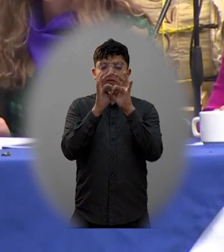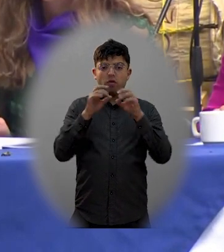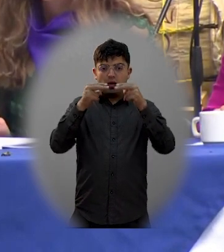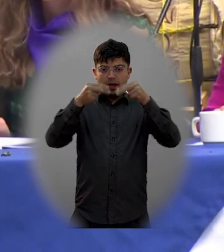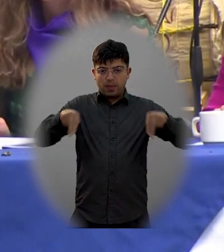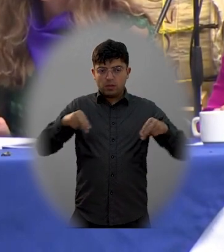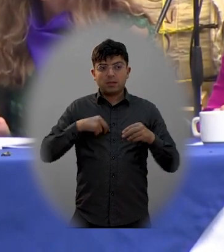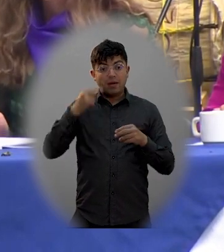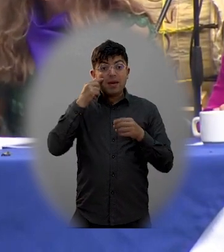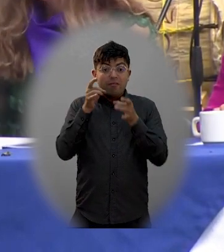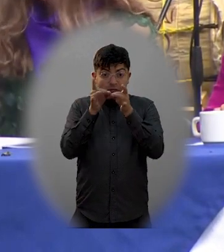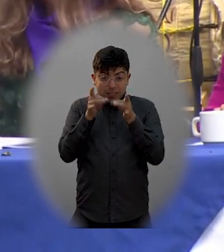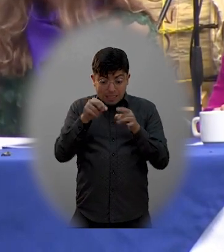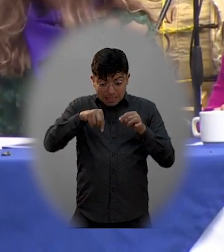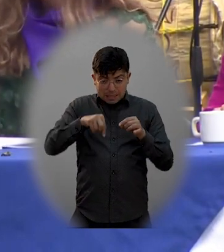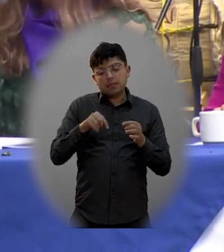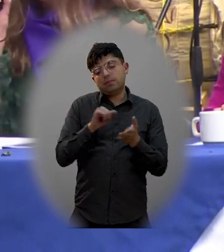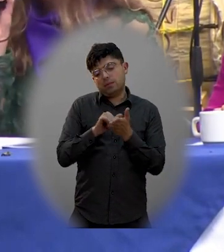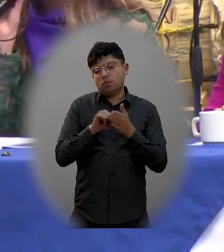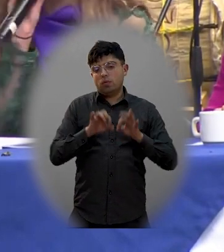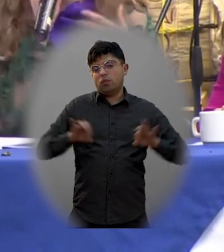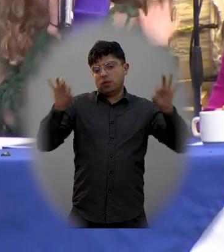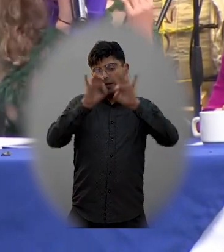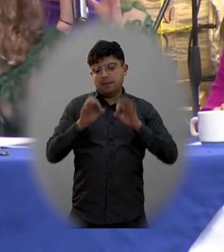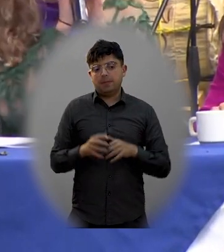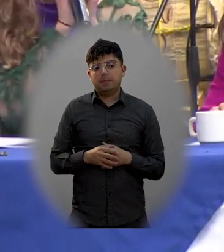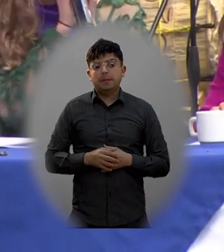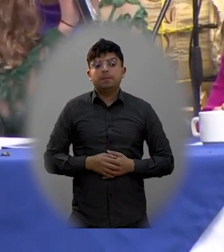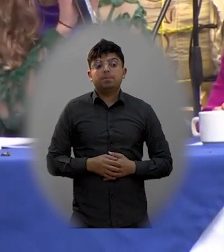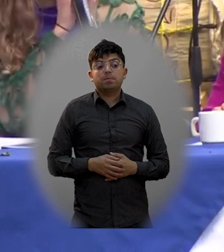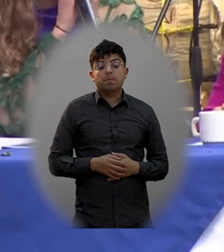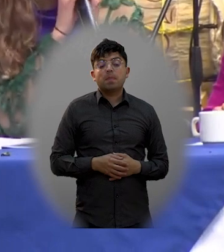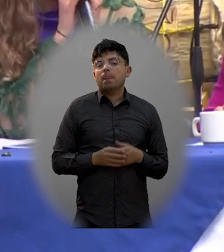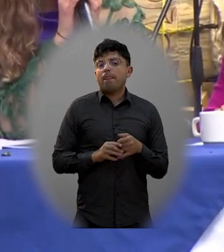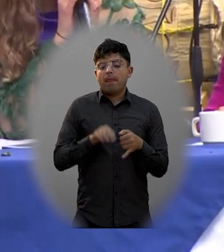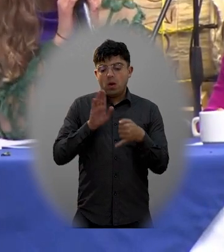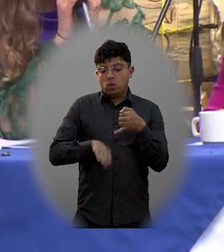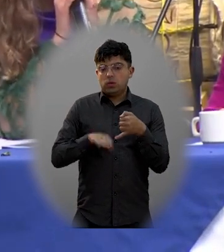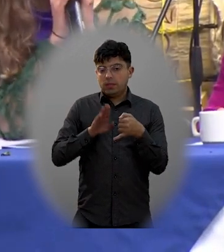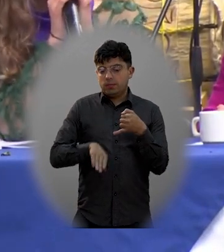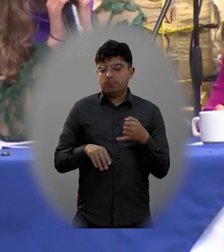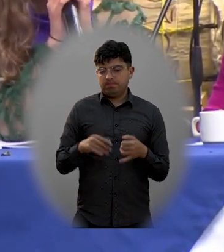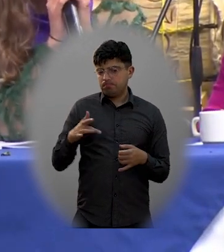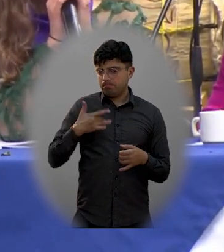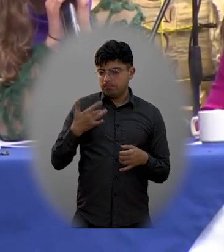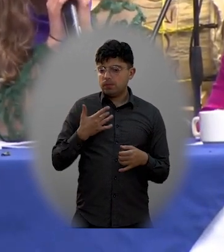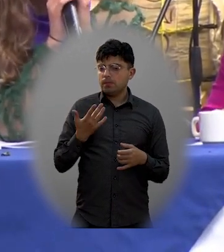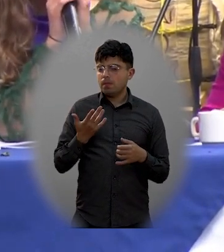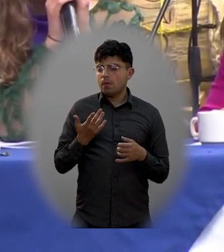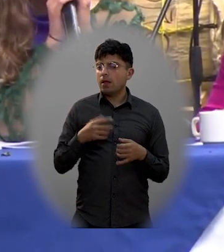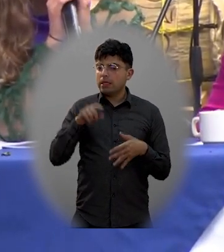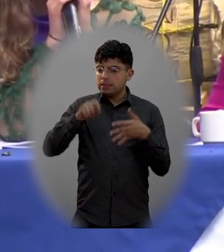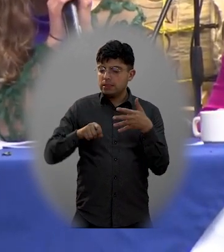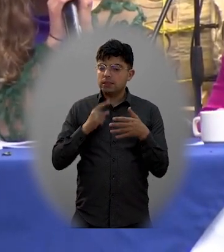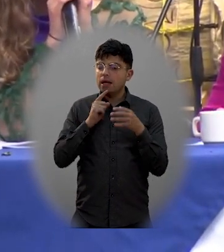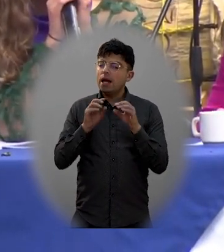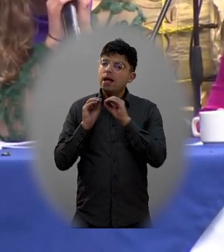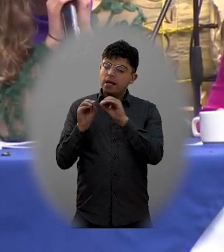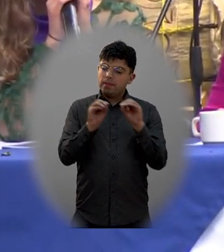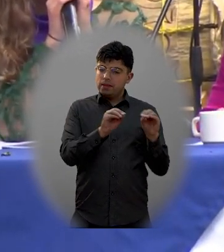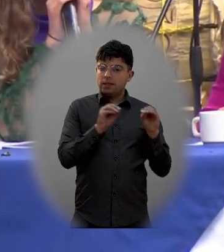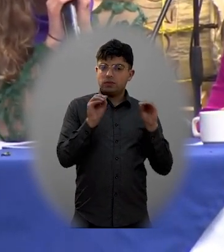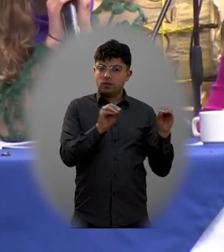asuma estos días como importantes. Y por último, así como siento que es muy necesario que hayan